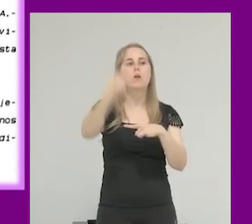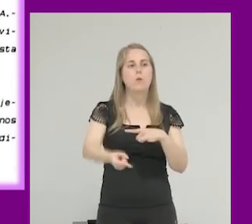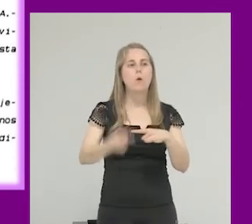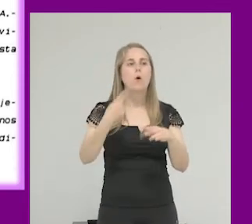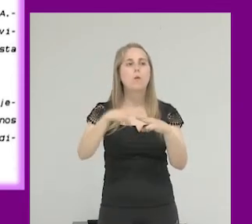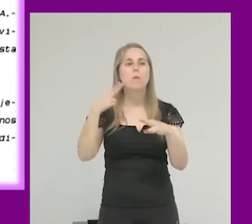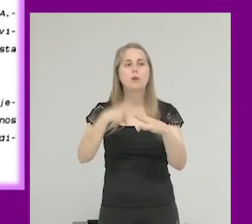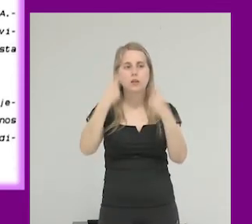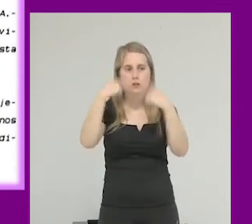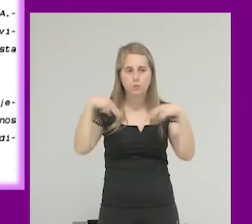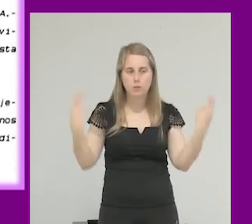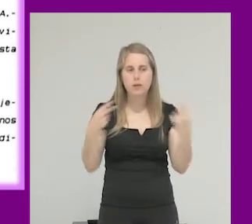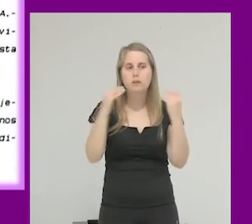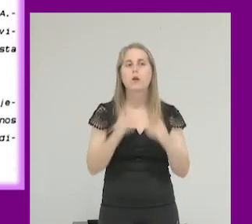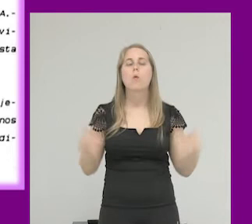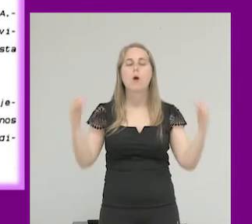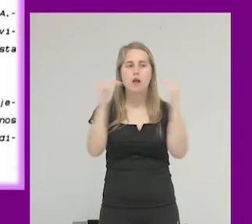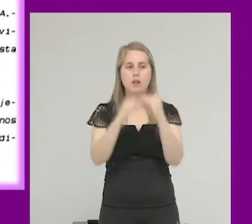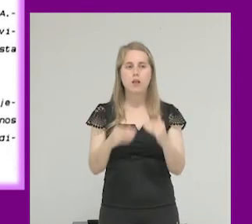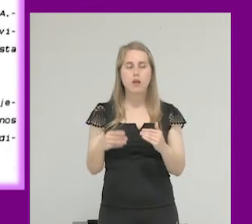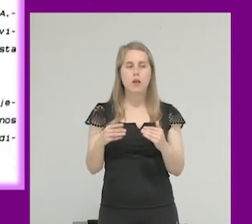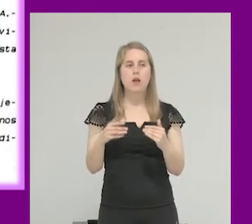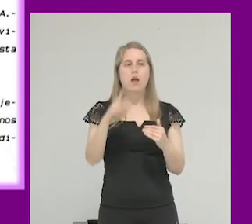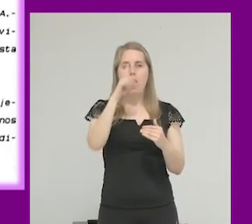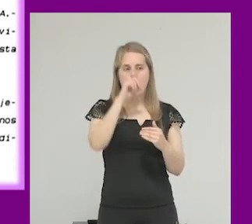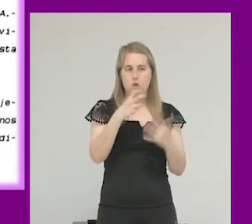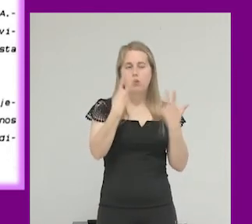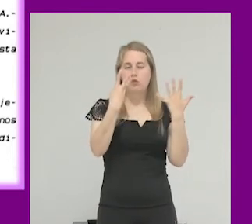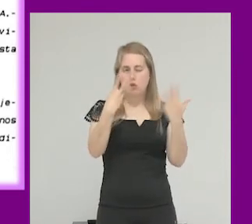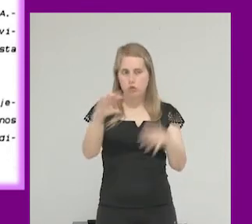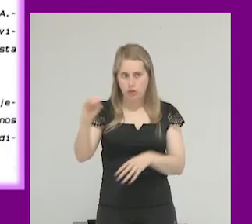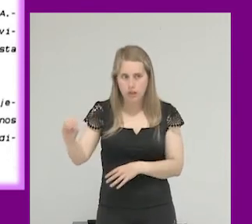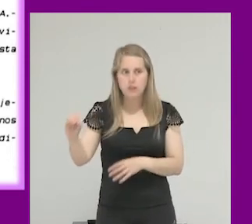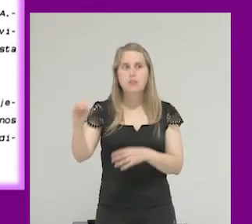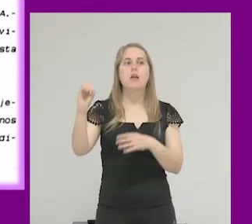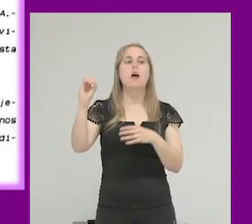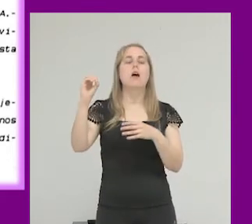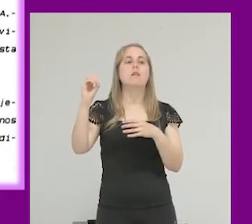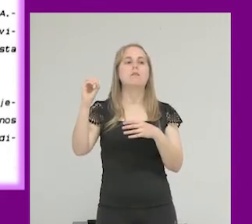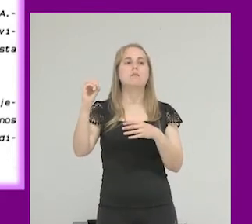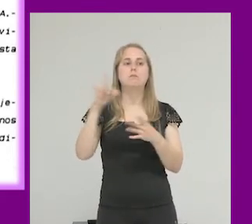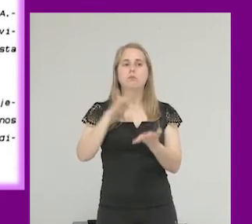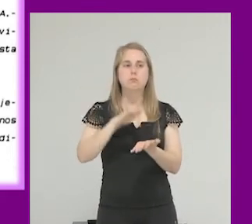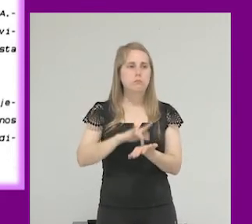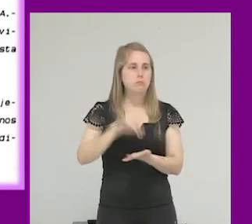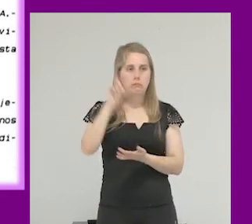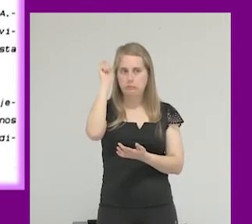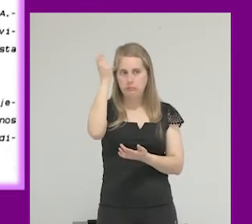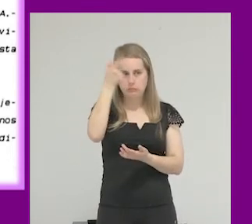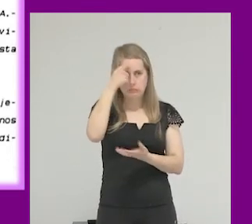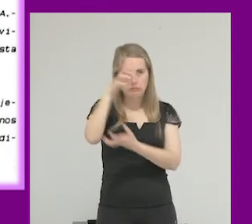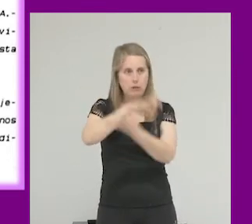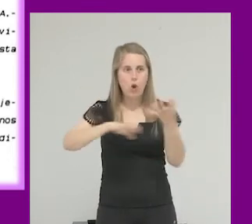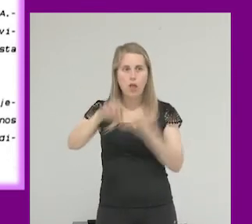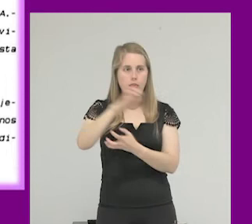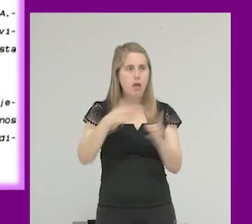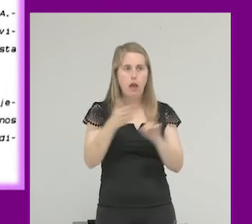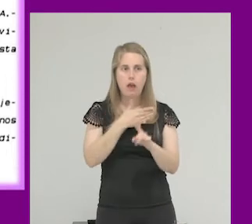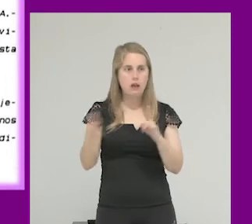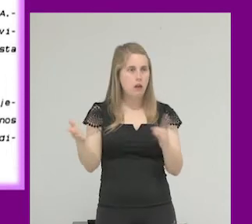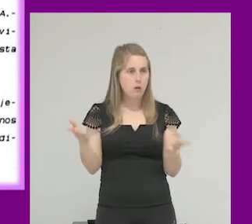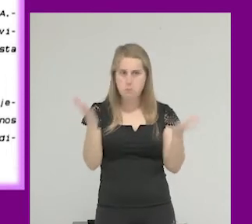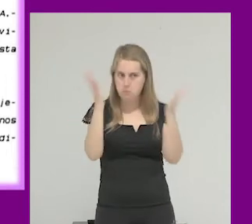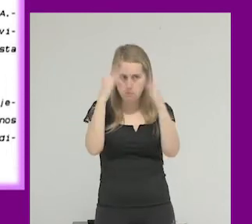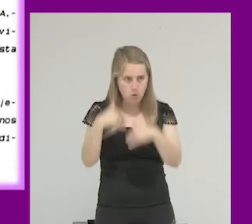públicas de igualdad. En los años 80 no existía aún el concepto de violencia de género, ni la sensibilidad